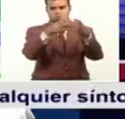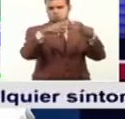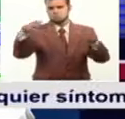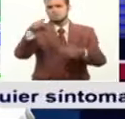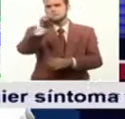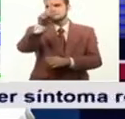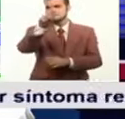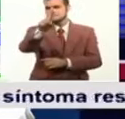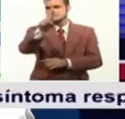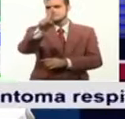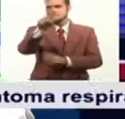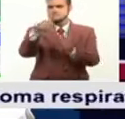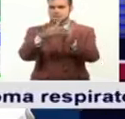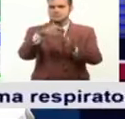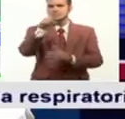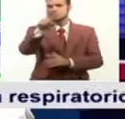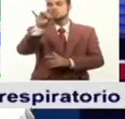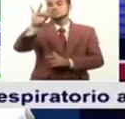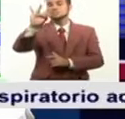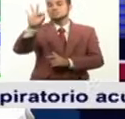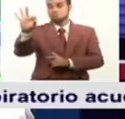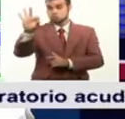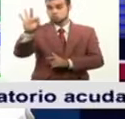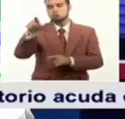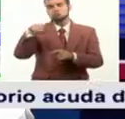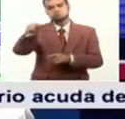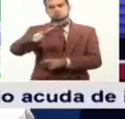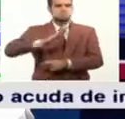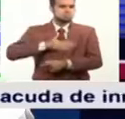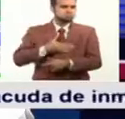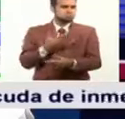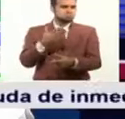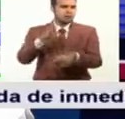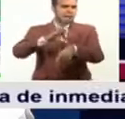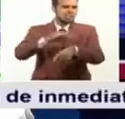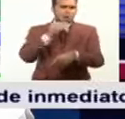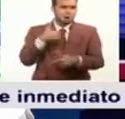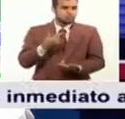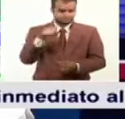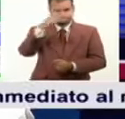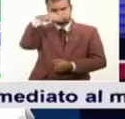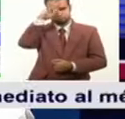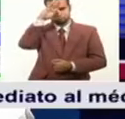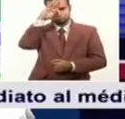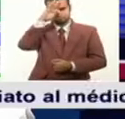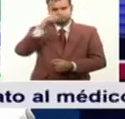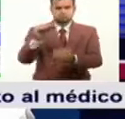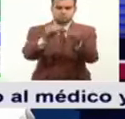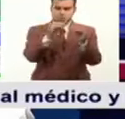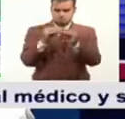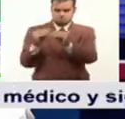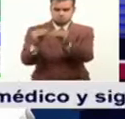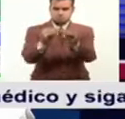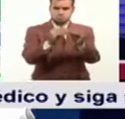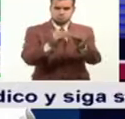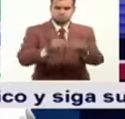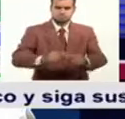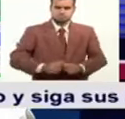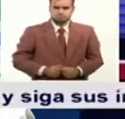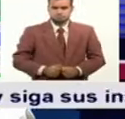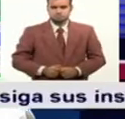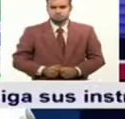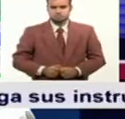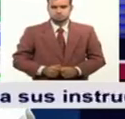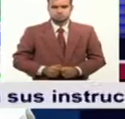1.178 como consecuencia de la transmisión autóctona en el territorio nacional.